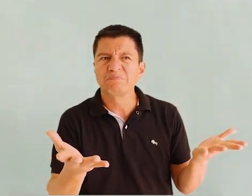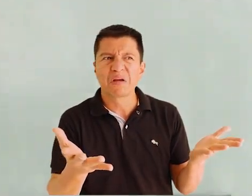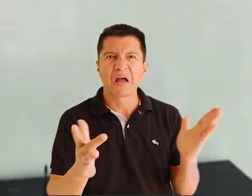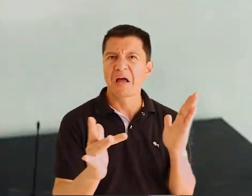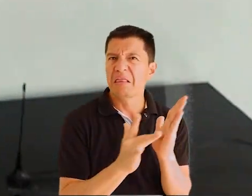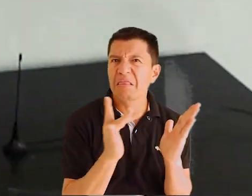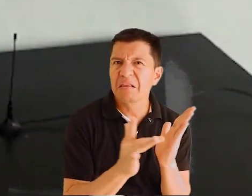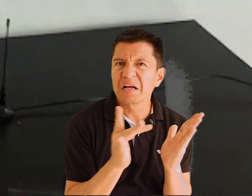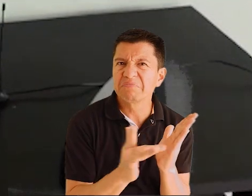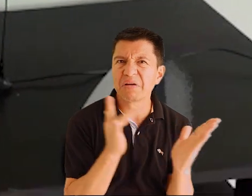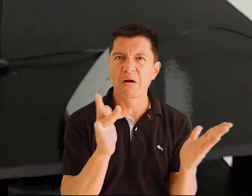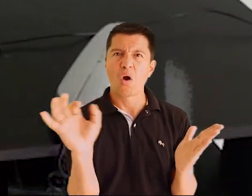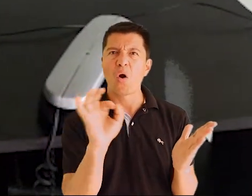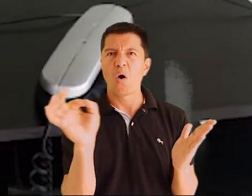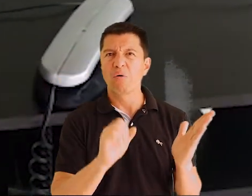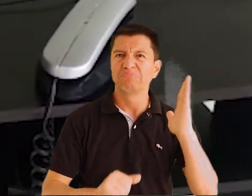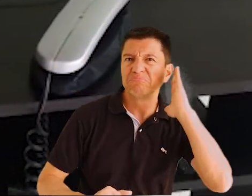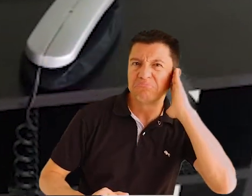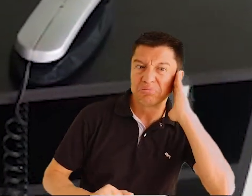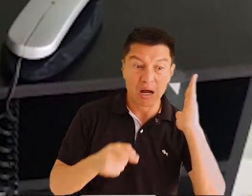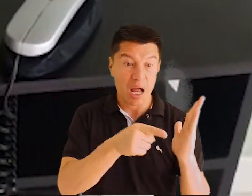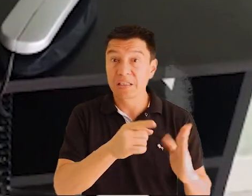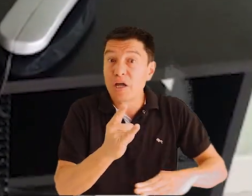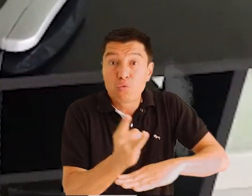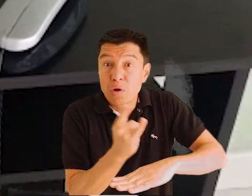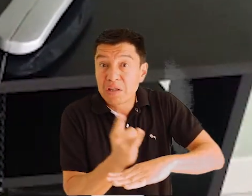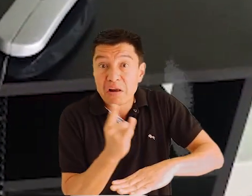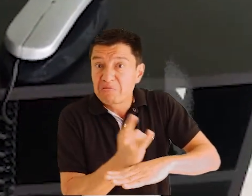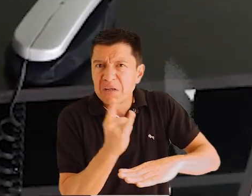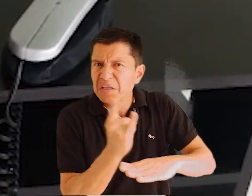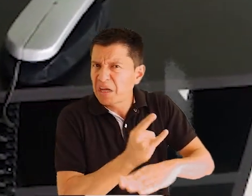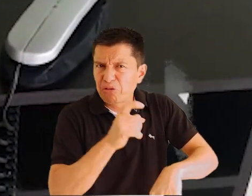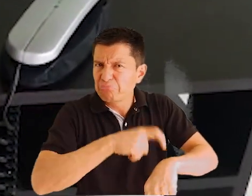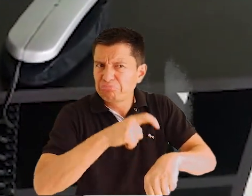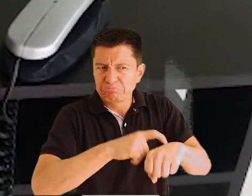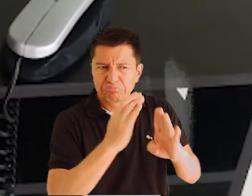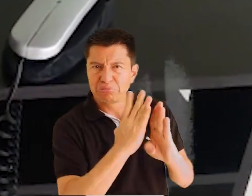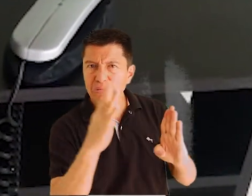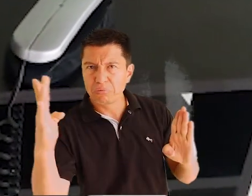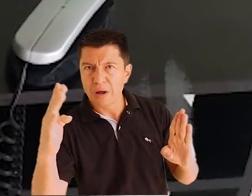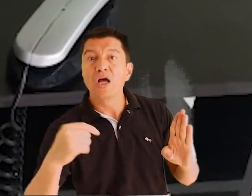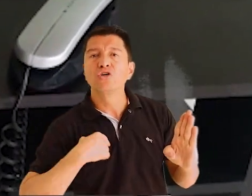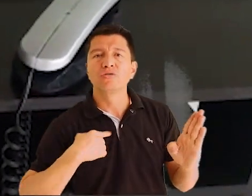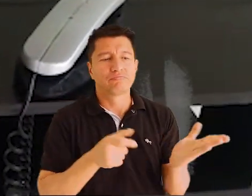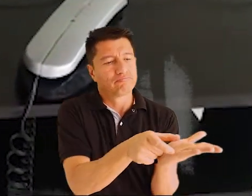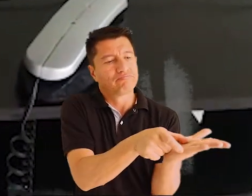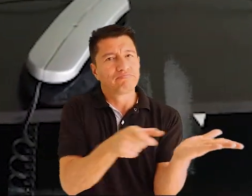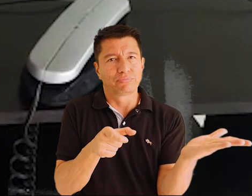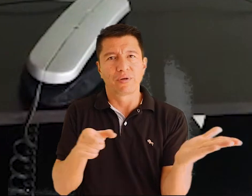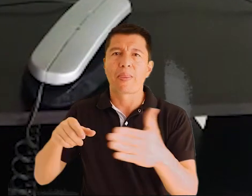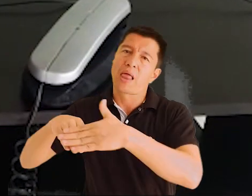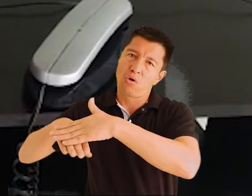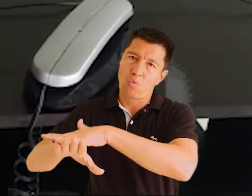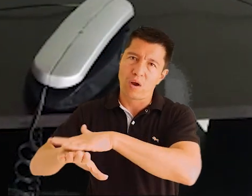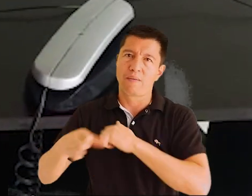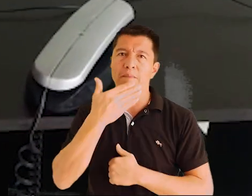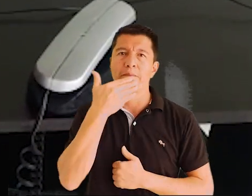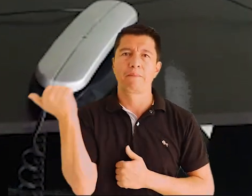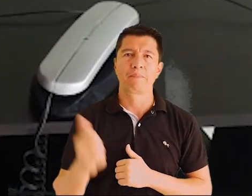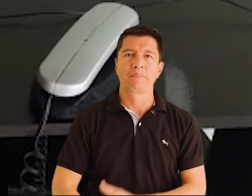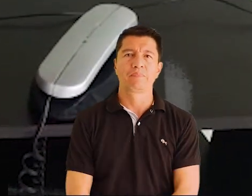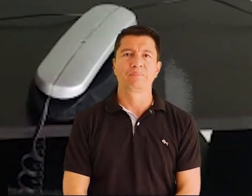pilas de los aparatos que no se van a utilizar durante algún tiempo.